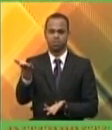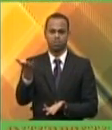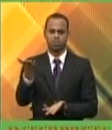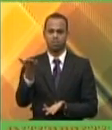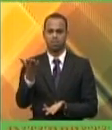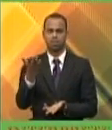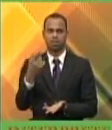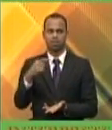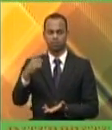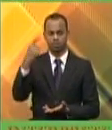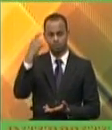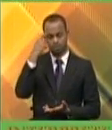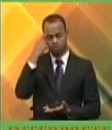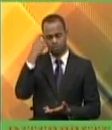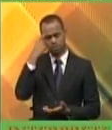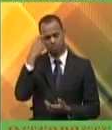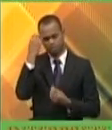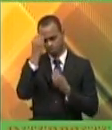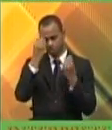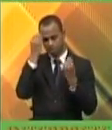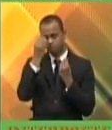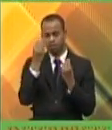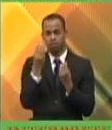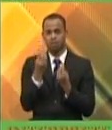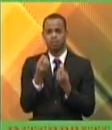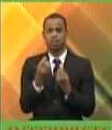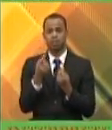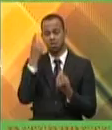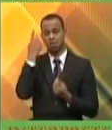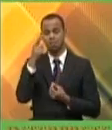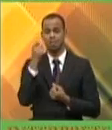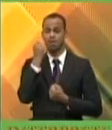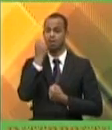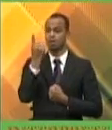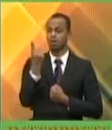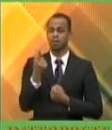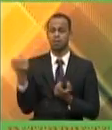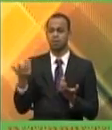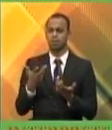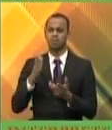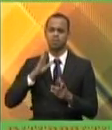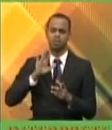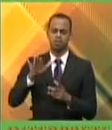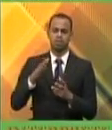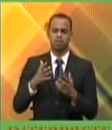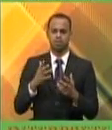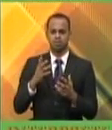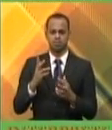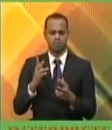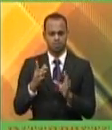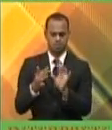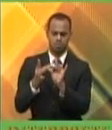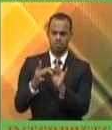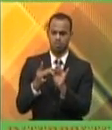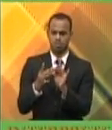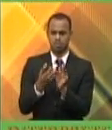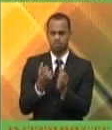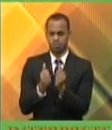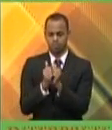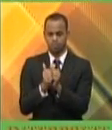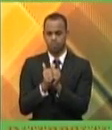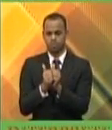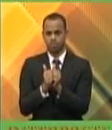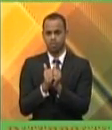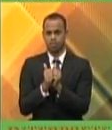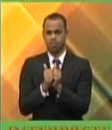está discapacitado o incapacitado para entender cuál debe ser la lógica de las relaciones humanas